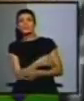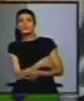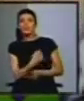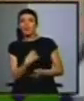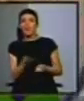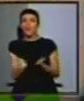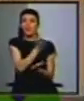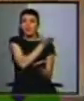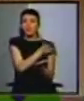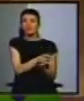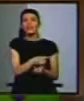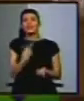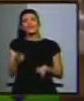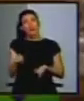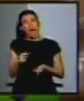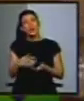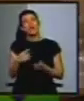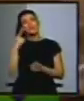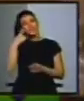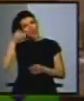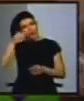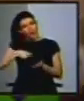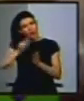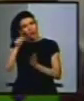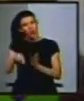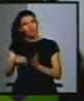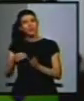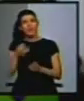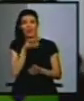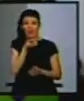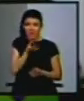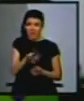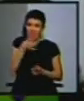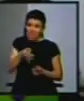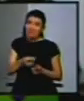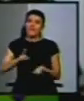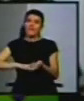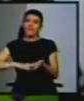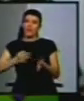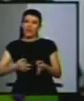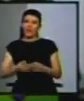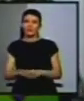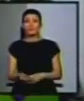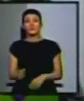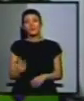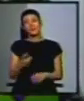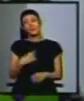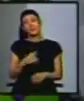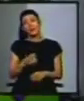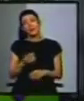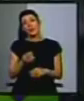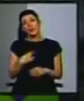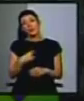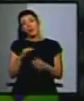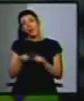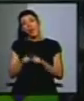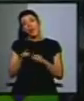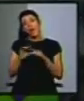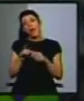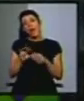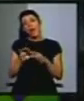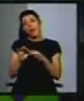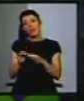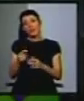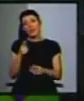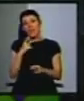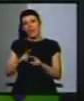reconoce que lo que estábamos señalando era la verdad. A uno le falta lo principal, que es su marido, pero estoy agradecida de lo que se hizo. Este